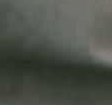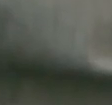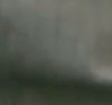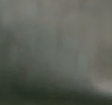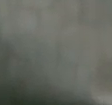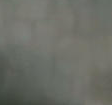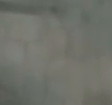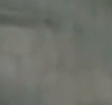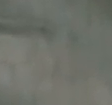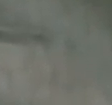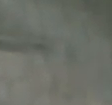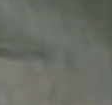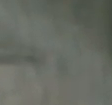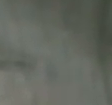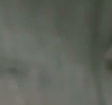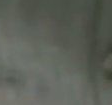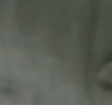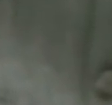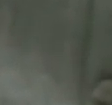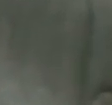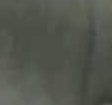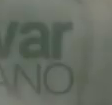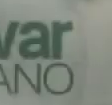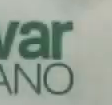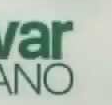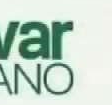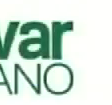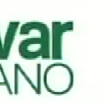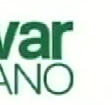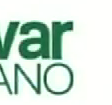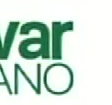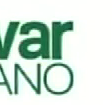el gran maestro, el gran Robinson, Simón Rodríguez.